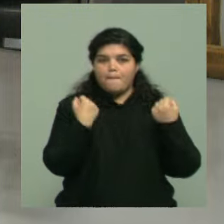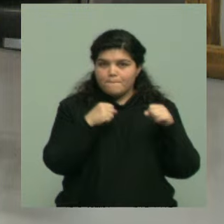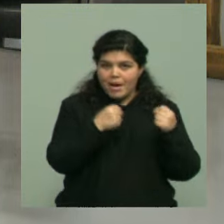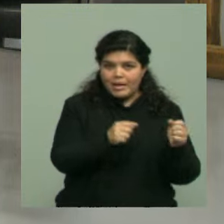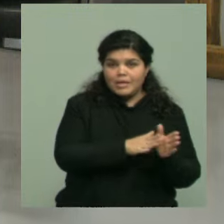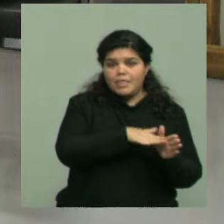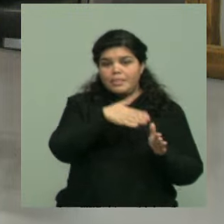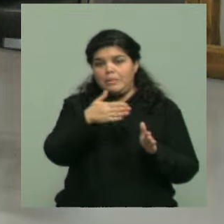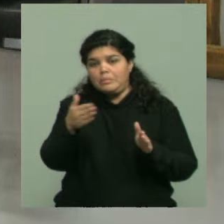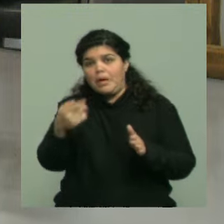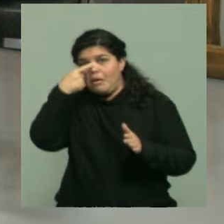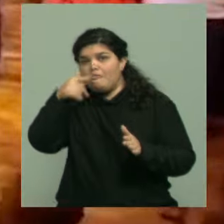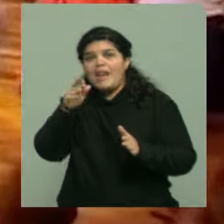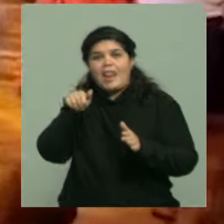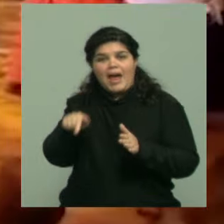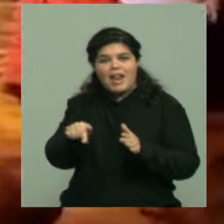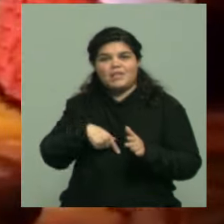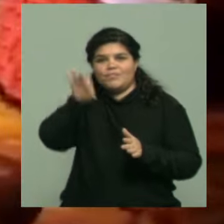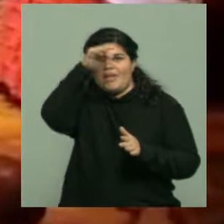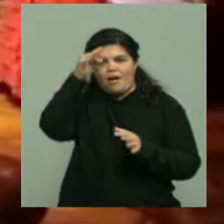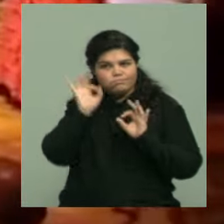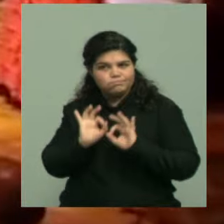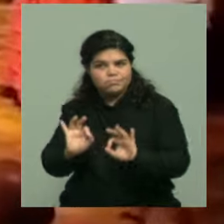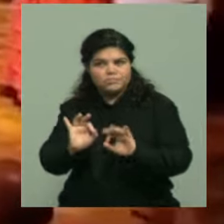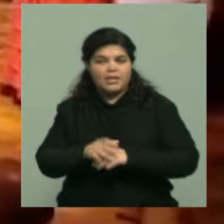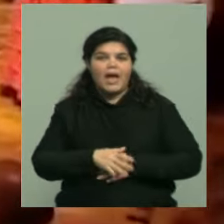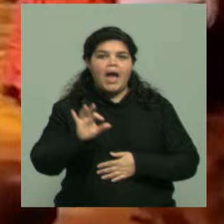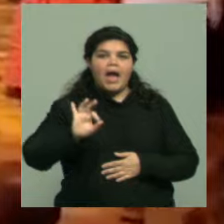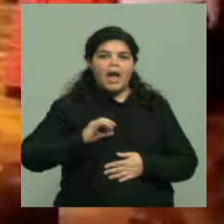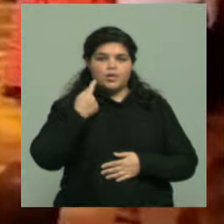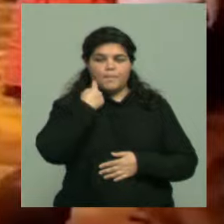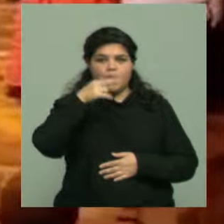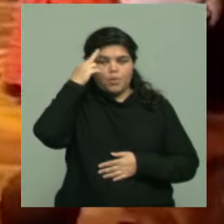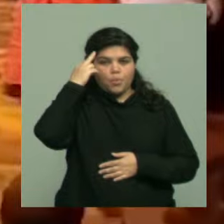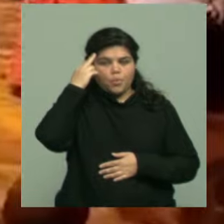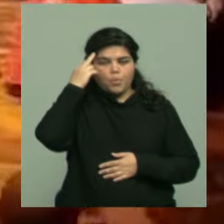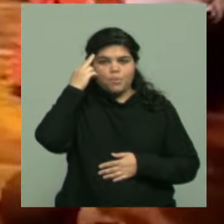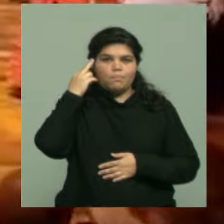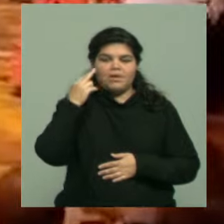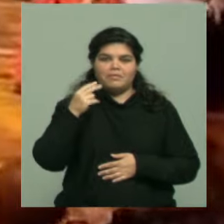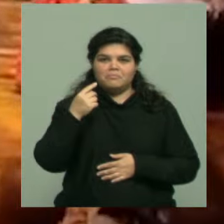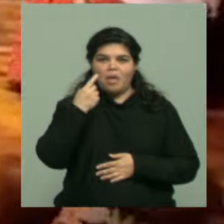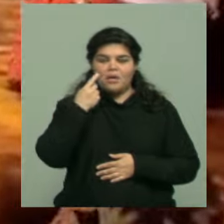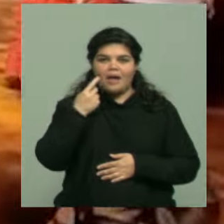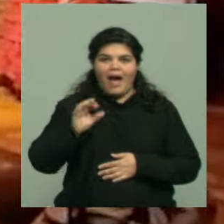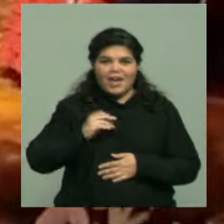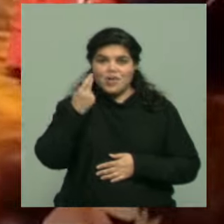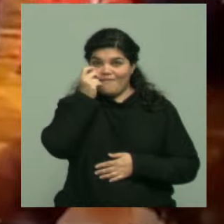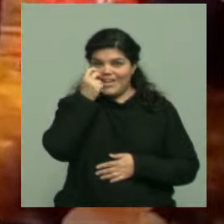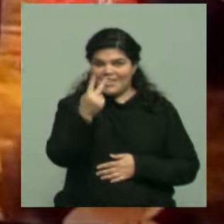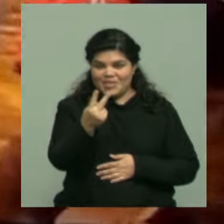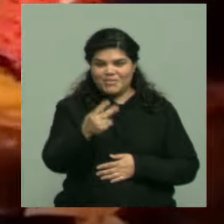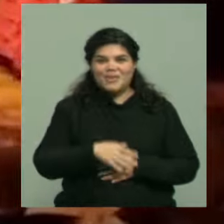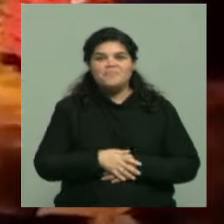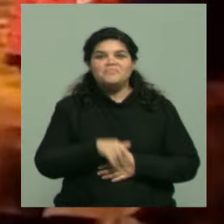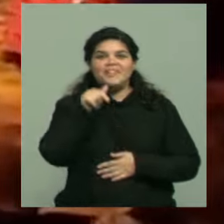la obra. Hicieron, en el año 22, hicieron Drácula, el otro final, que es una sátira de, sí, Drácula, el